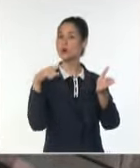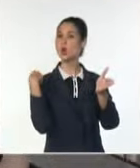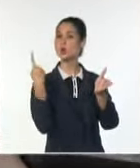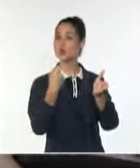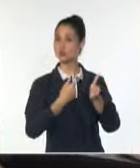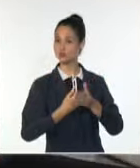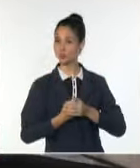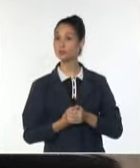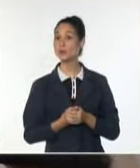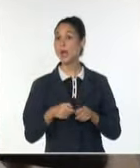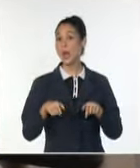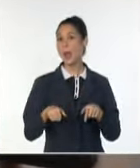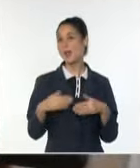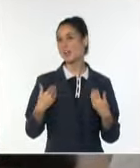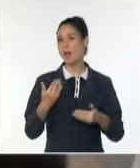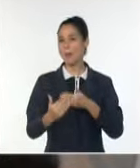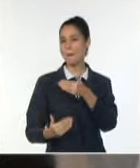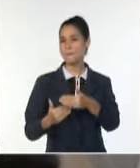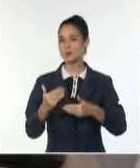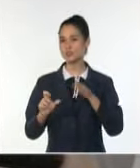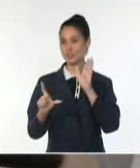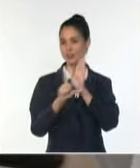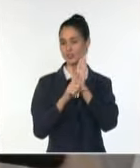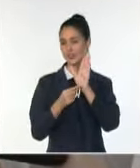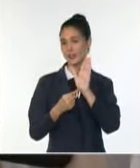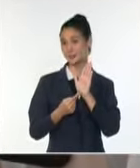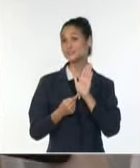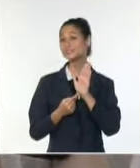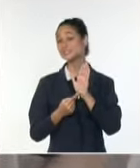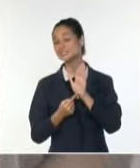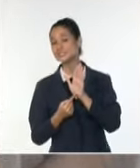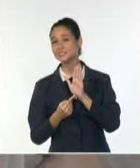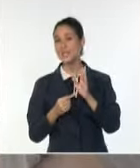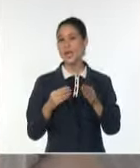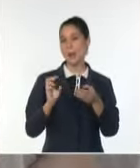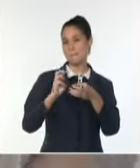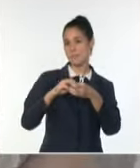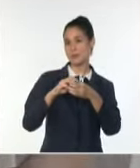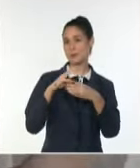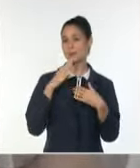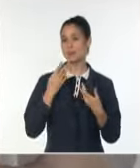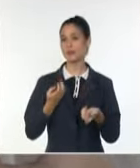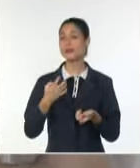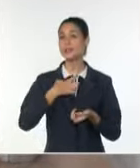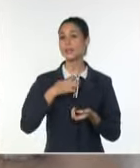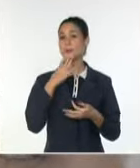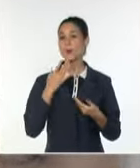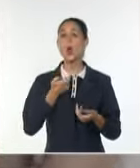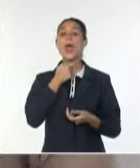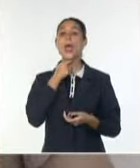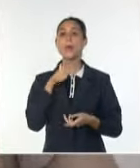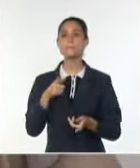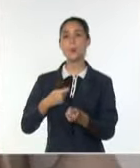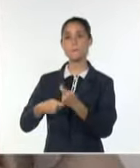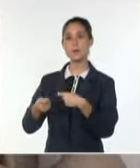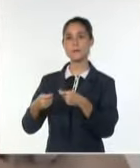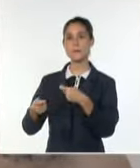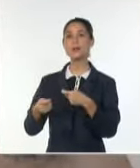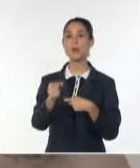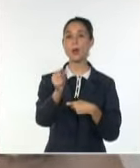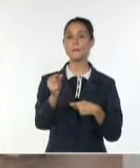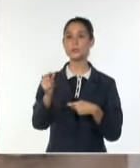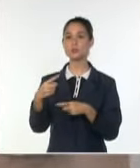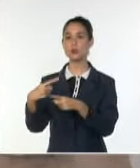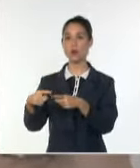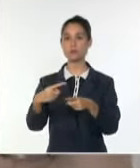legalizar ya con Estatal qué pasa con el viip Estatal ya nosos tenemos la Facultad de venderle a personas naturales y personas jurídicas